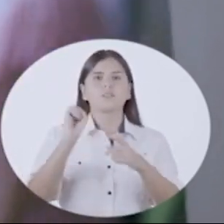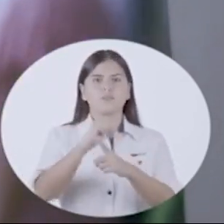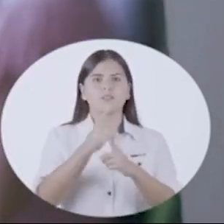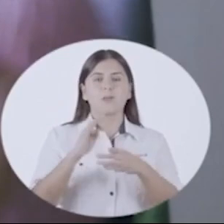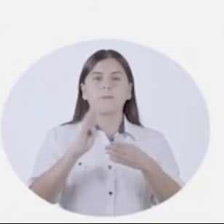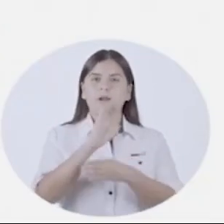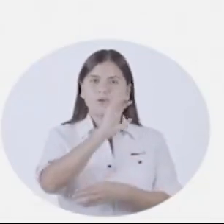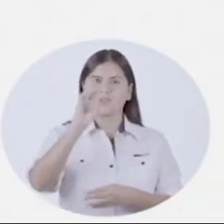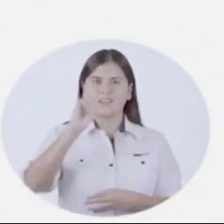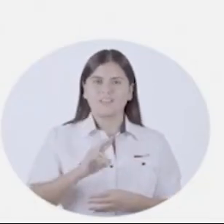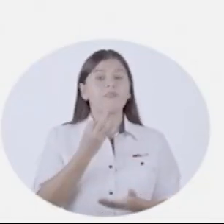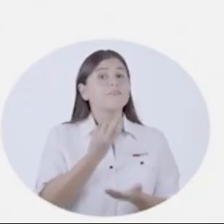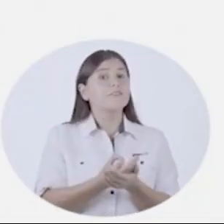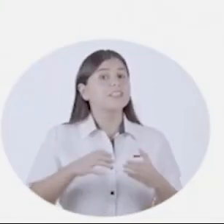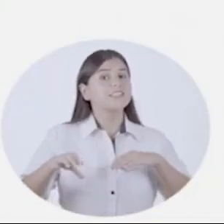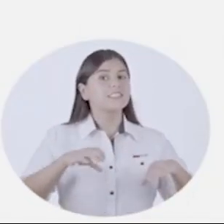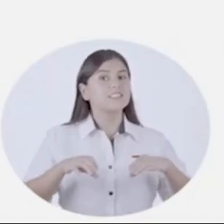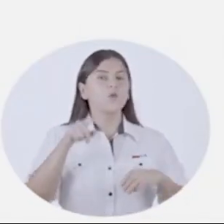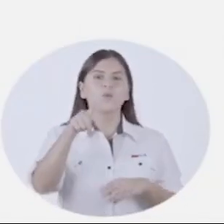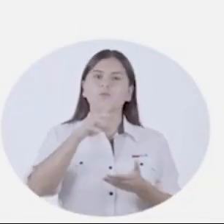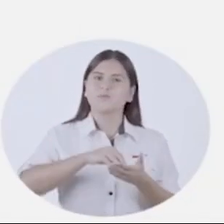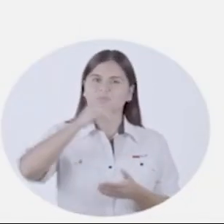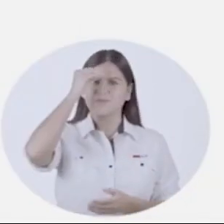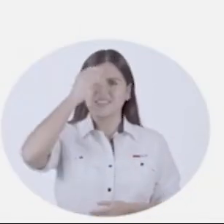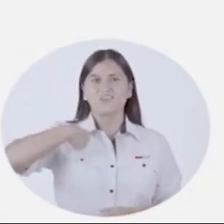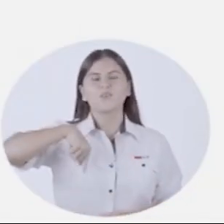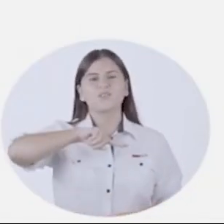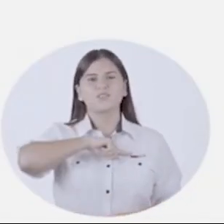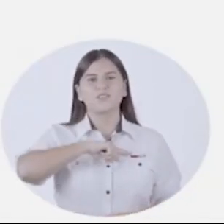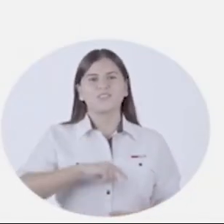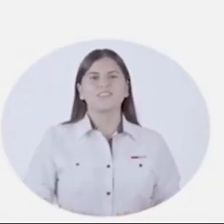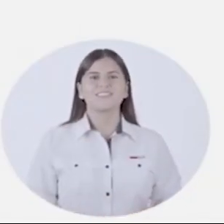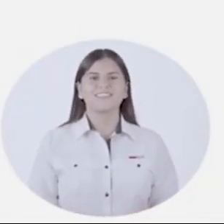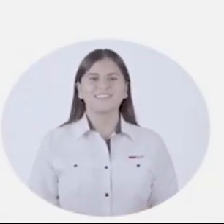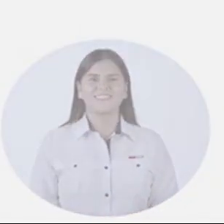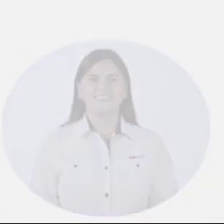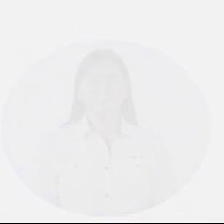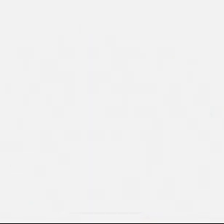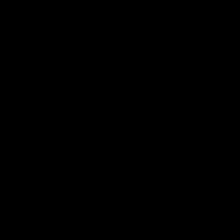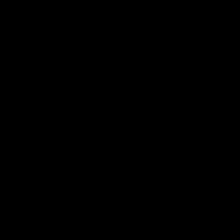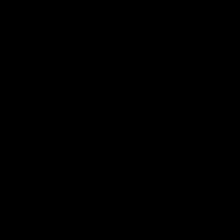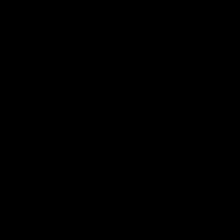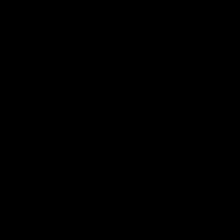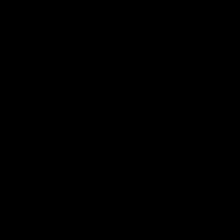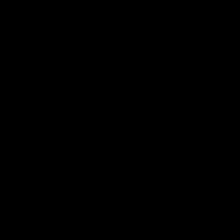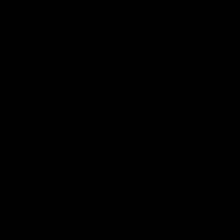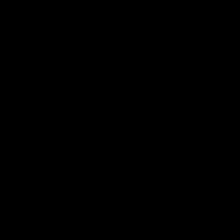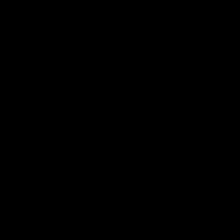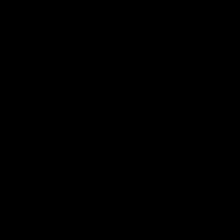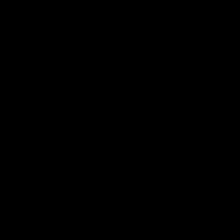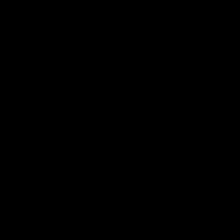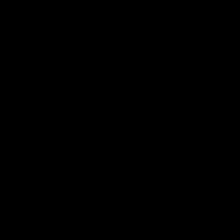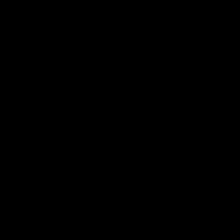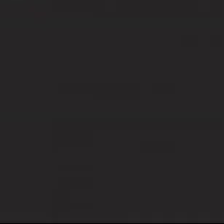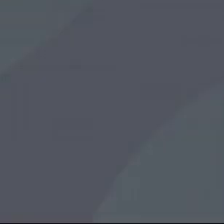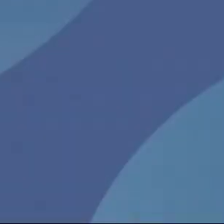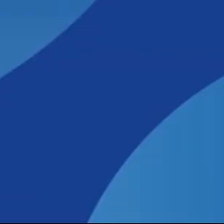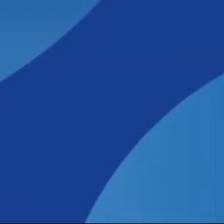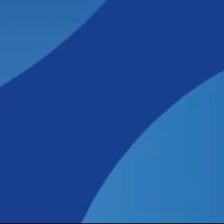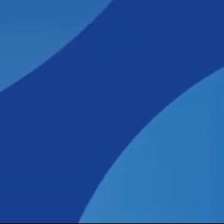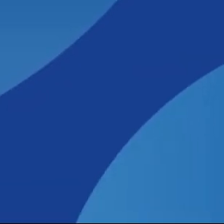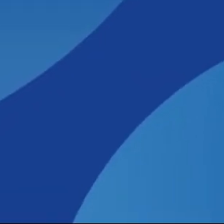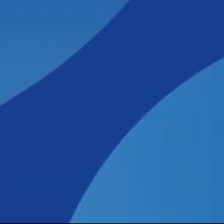o esos carros eléctricos que hay ahora. Por supuesto, Ma, porque nos ofrecen diferentes condiciones para esas inversiones sostenibles que son amigables